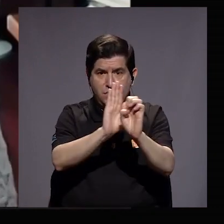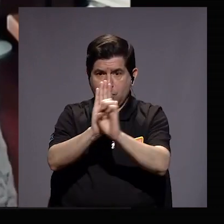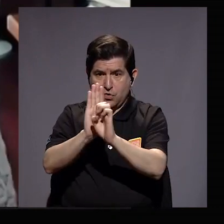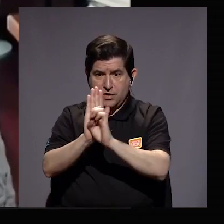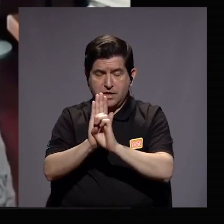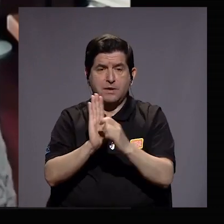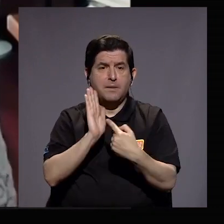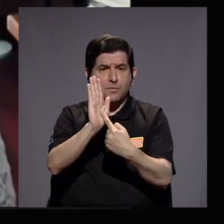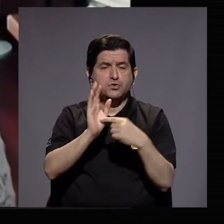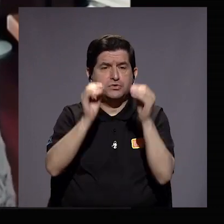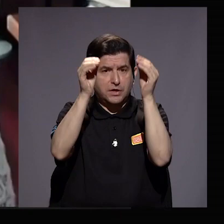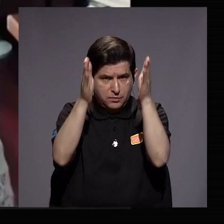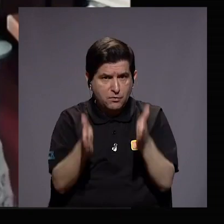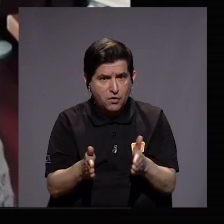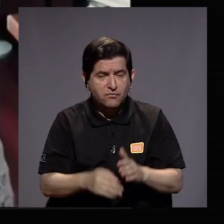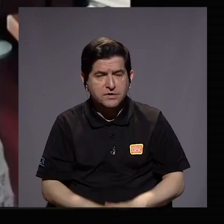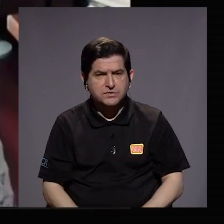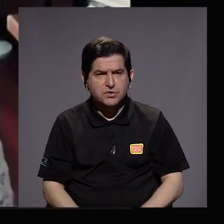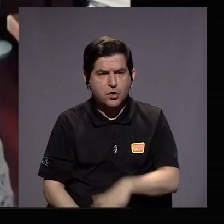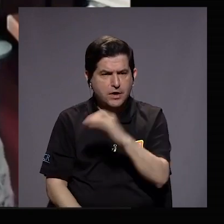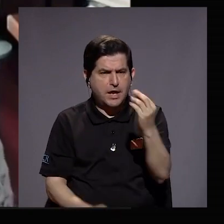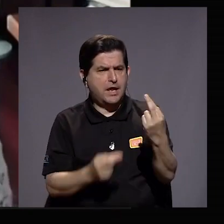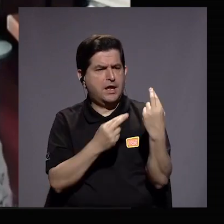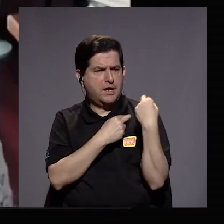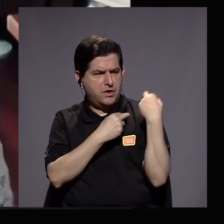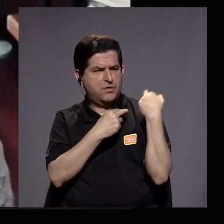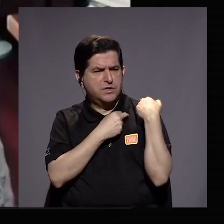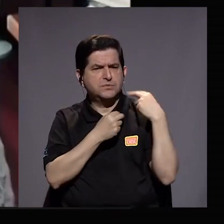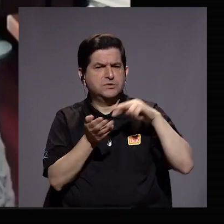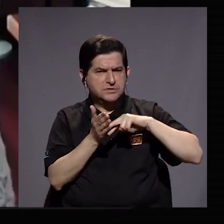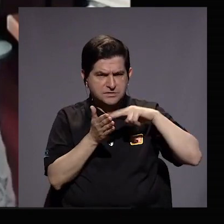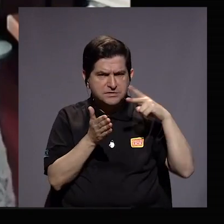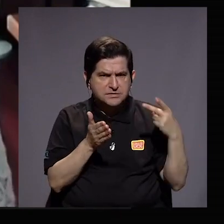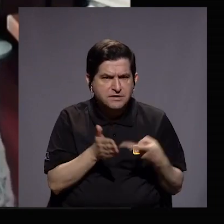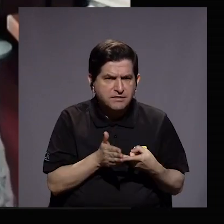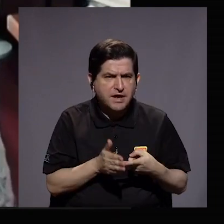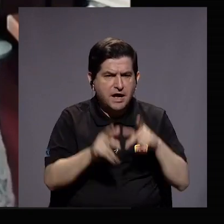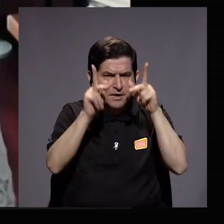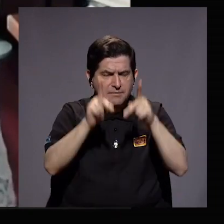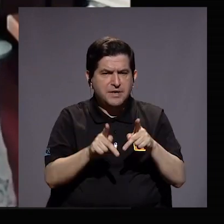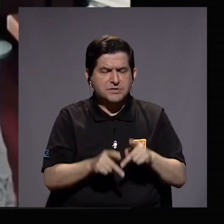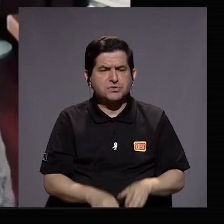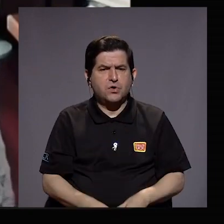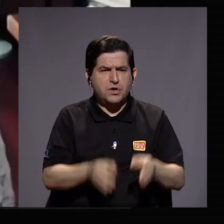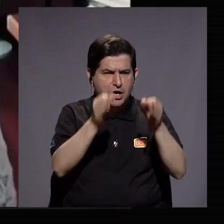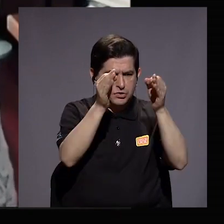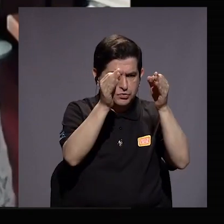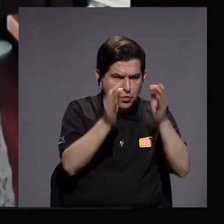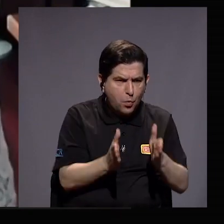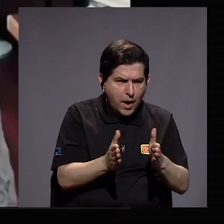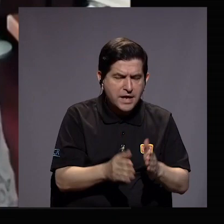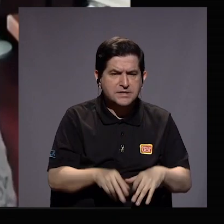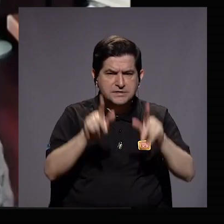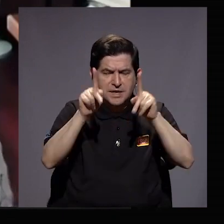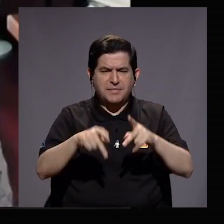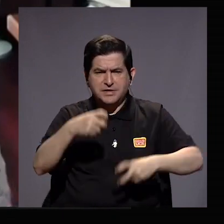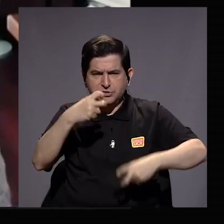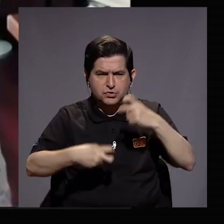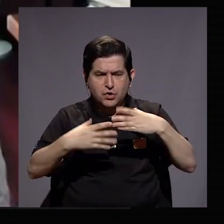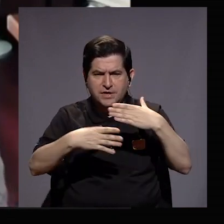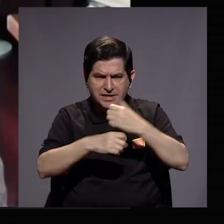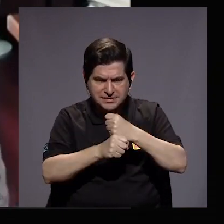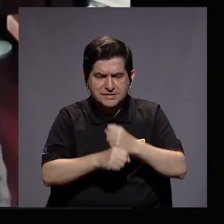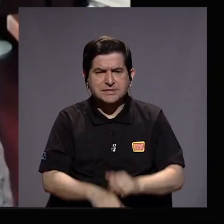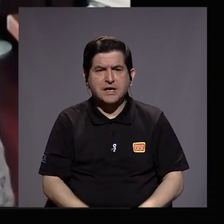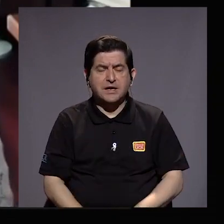ejemplos que nos presentaba el profesor y las responsabilidades que cabía tanto para quienes juzgaban, a los que delinquían